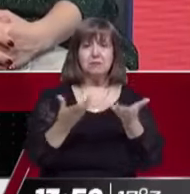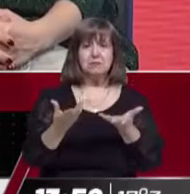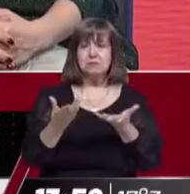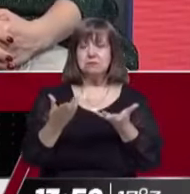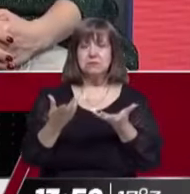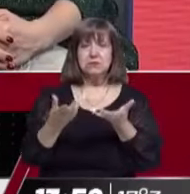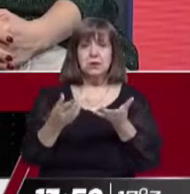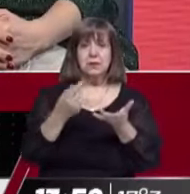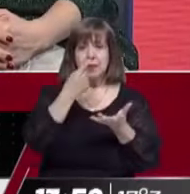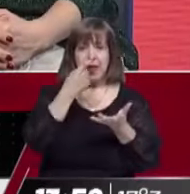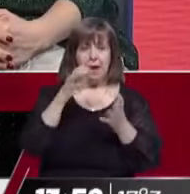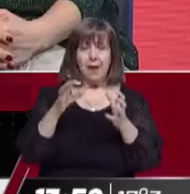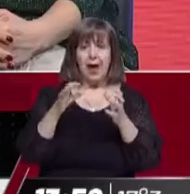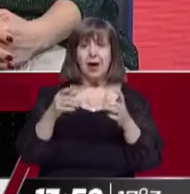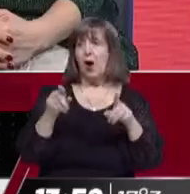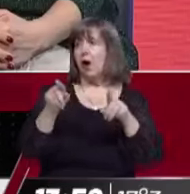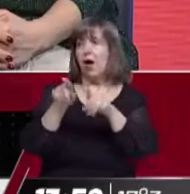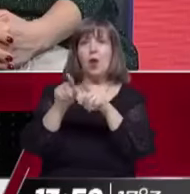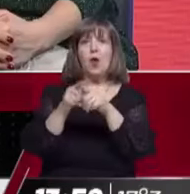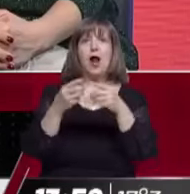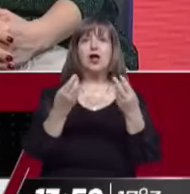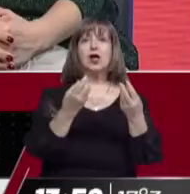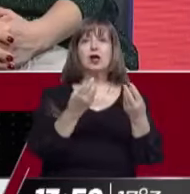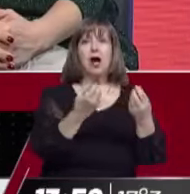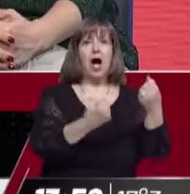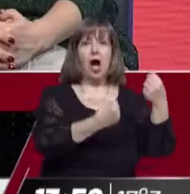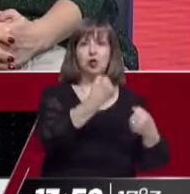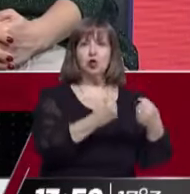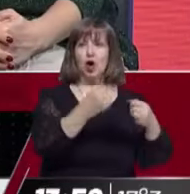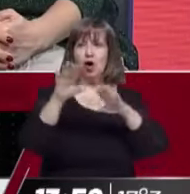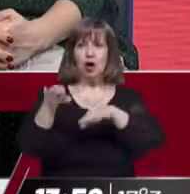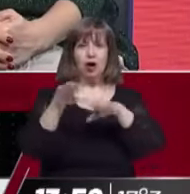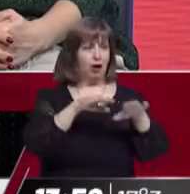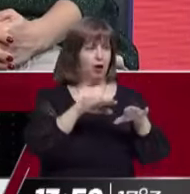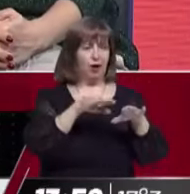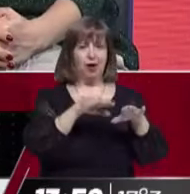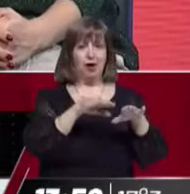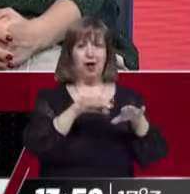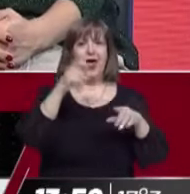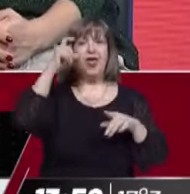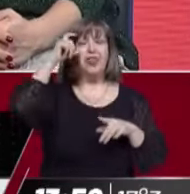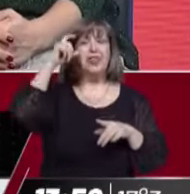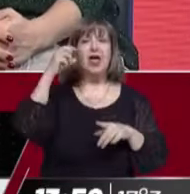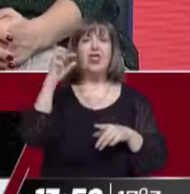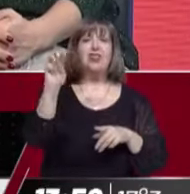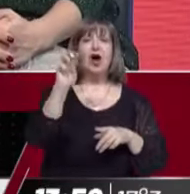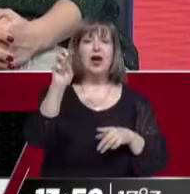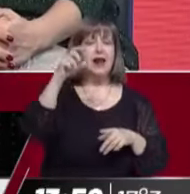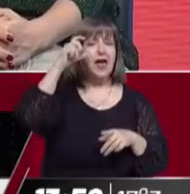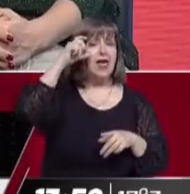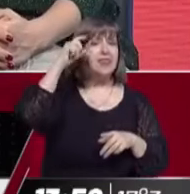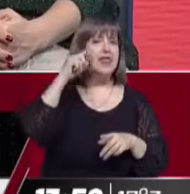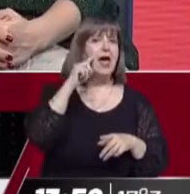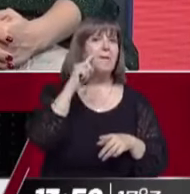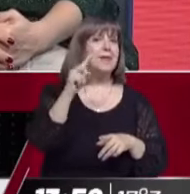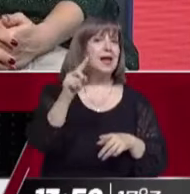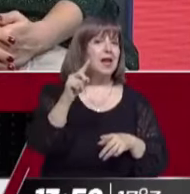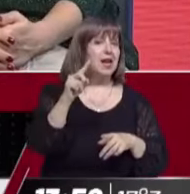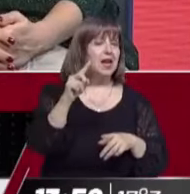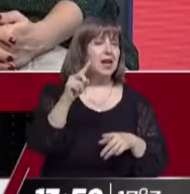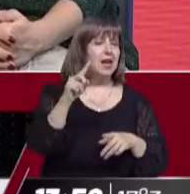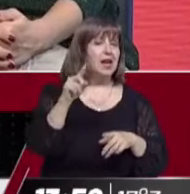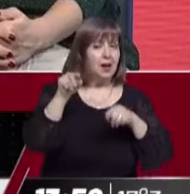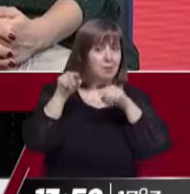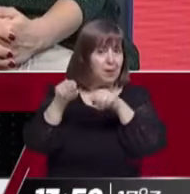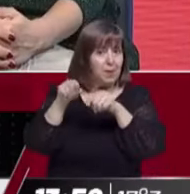mismo que uno de estos autos que vamos, que vemos por aquí, un auto usado, que lo conseguís por $10,000 aquí en los Estados Unidos. Mucha plata. Bueno,